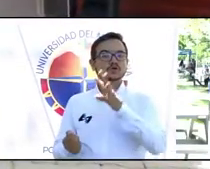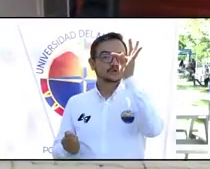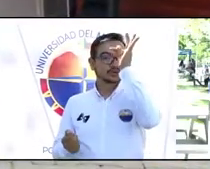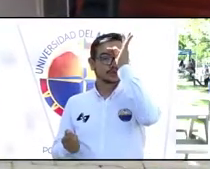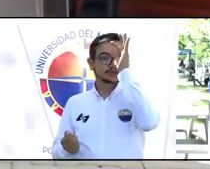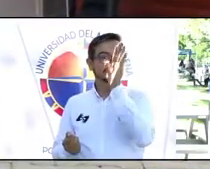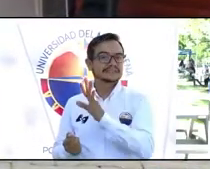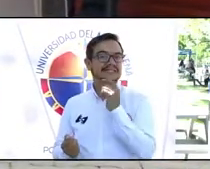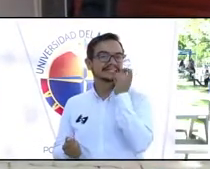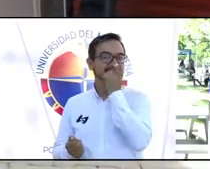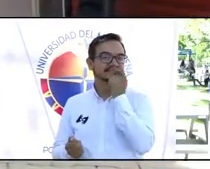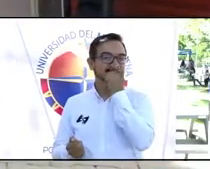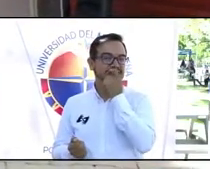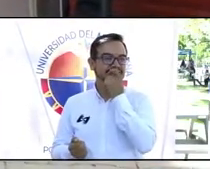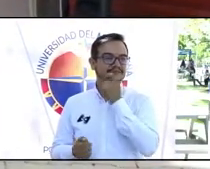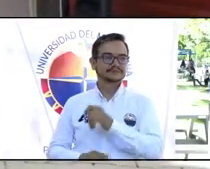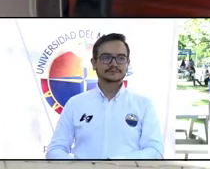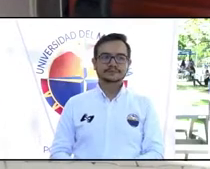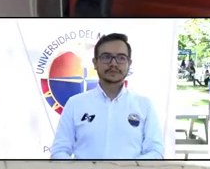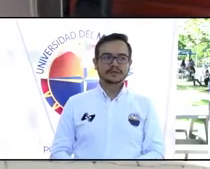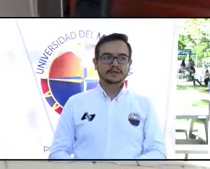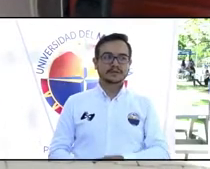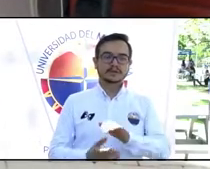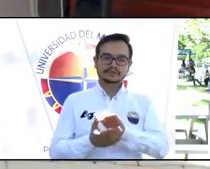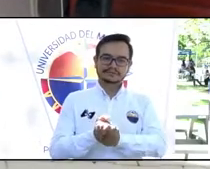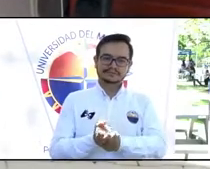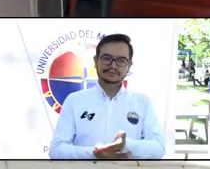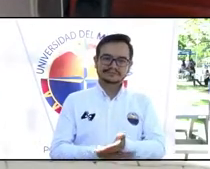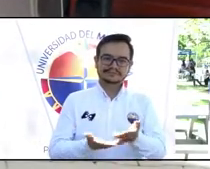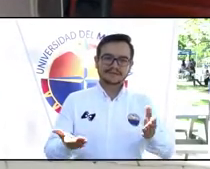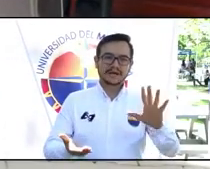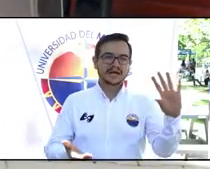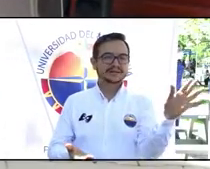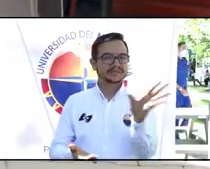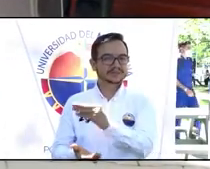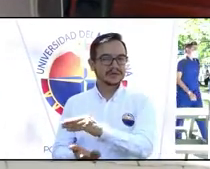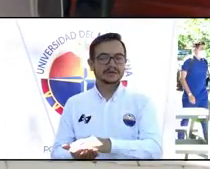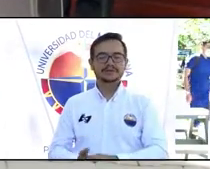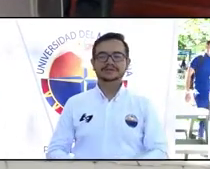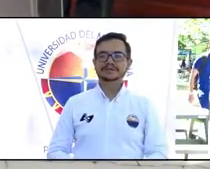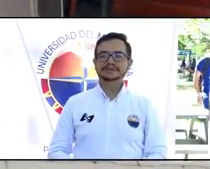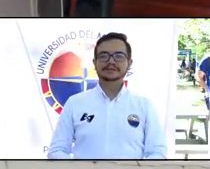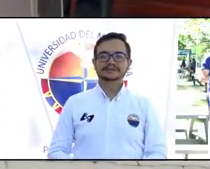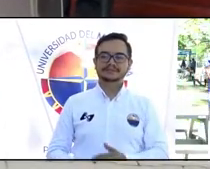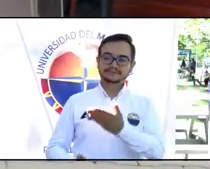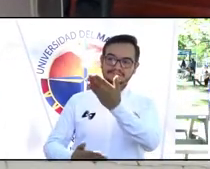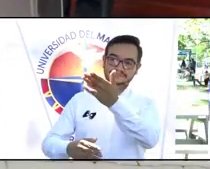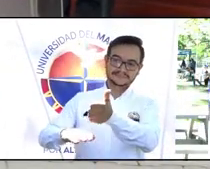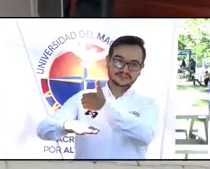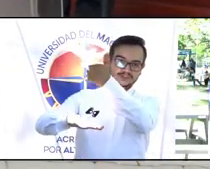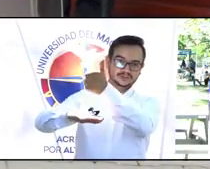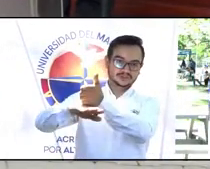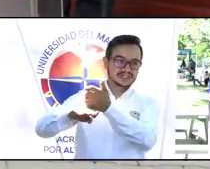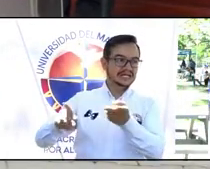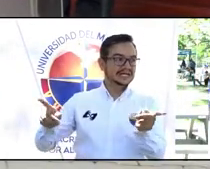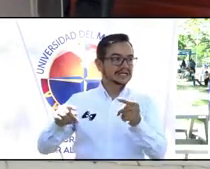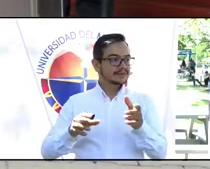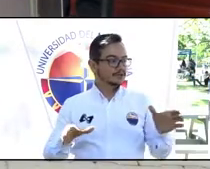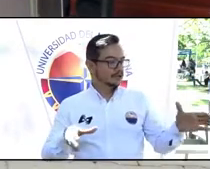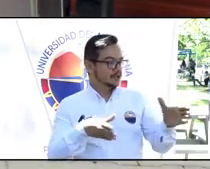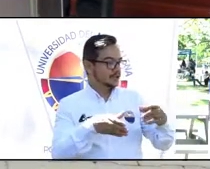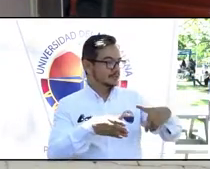Magdalena. Un saludo muy especial a toda la comunidad, al rector y al personal